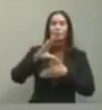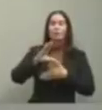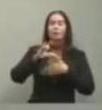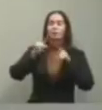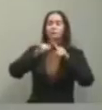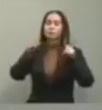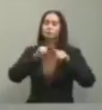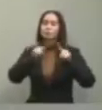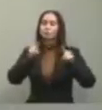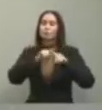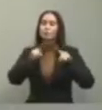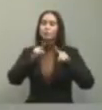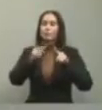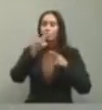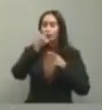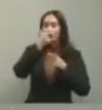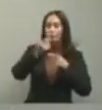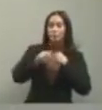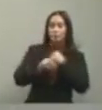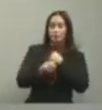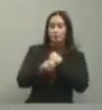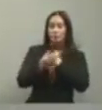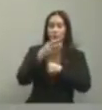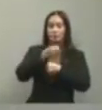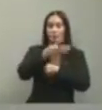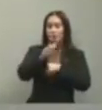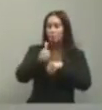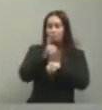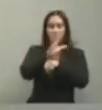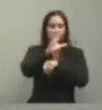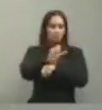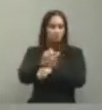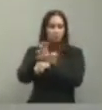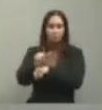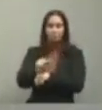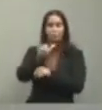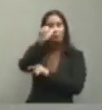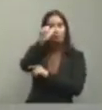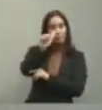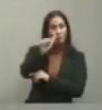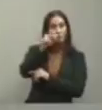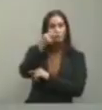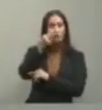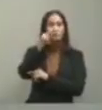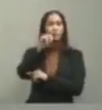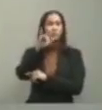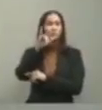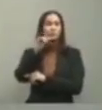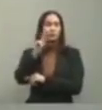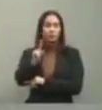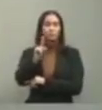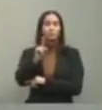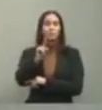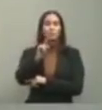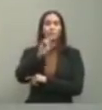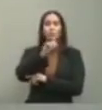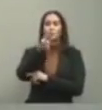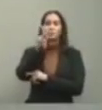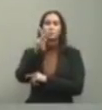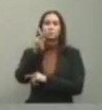diferentes tipos de virus de la influenza estacional virus tipo a hn1 y tipo b